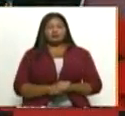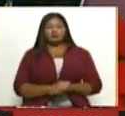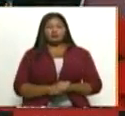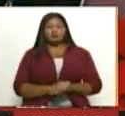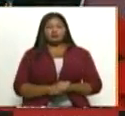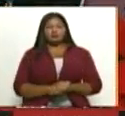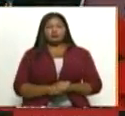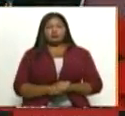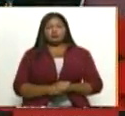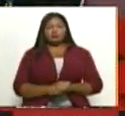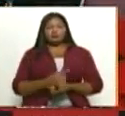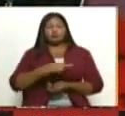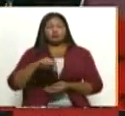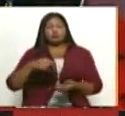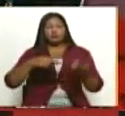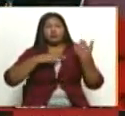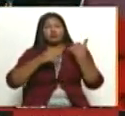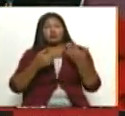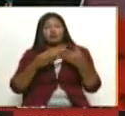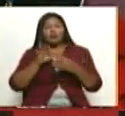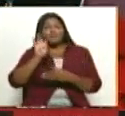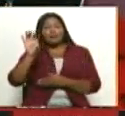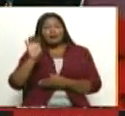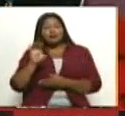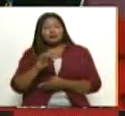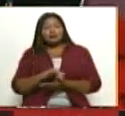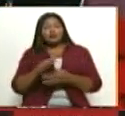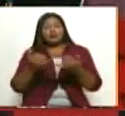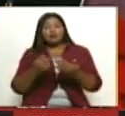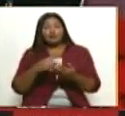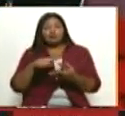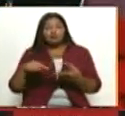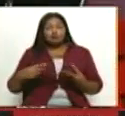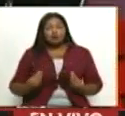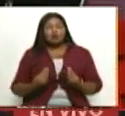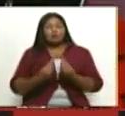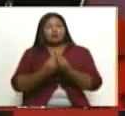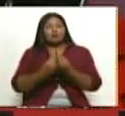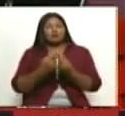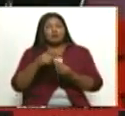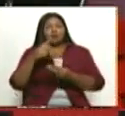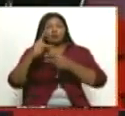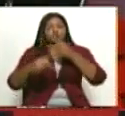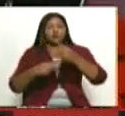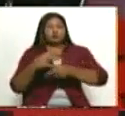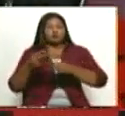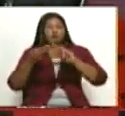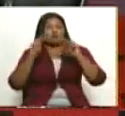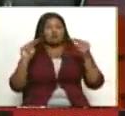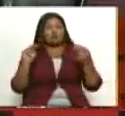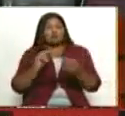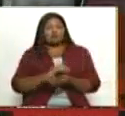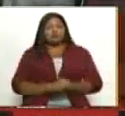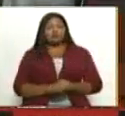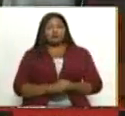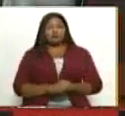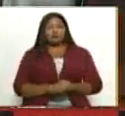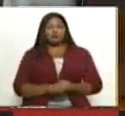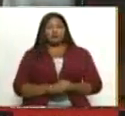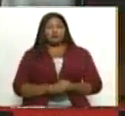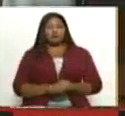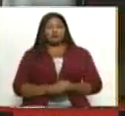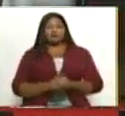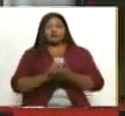Señores representantes de los países garantes y acompañantes de este proceso de paz. Señores